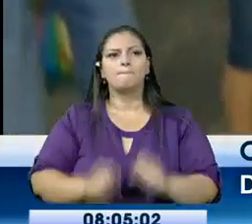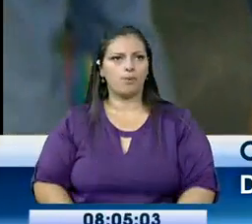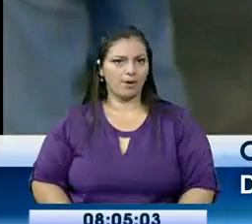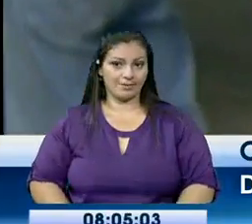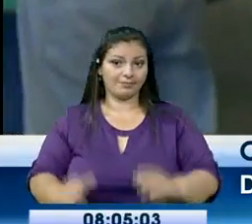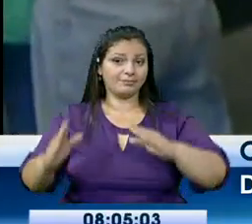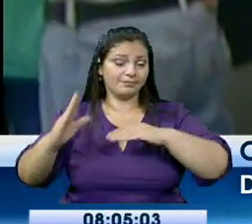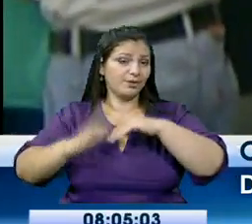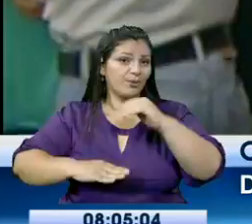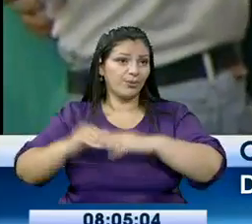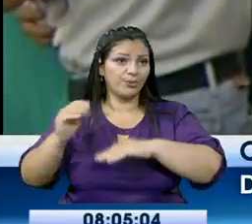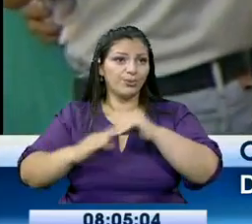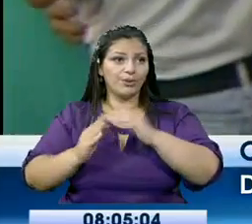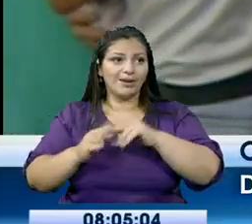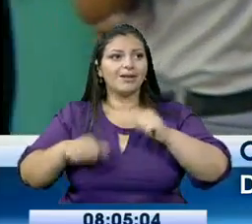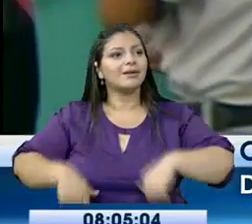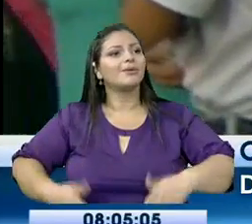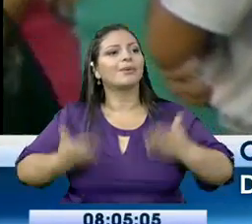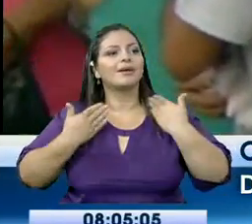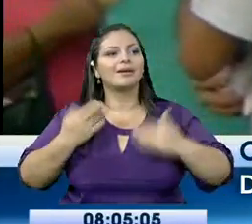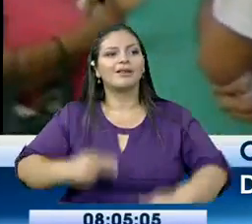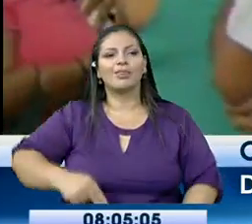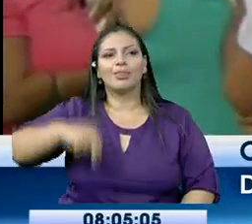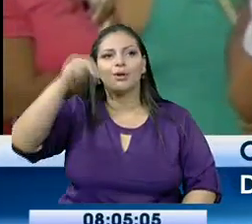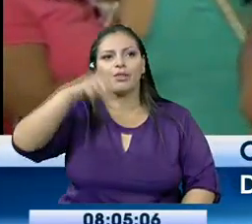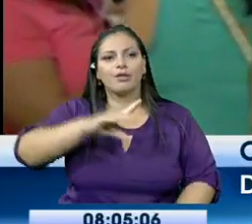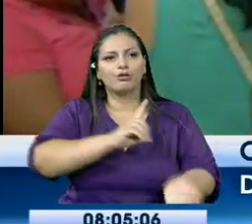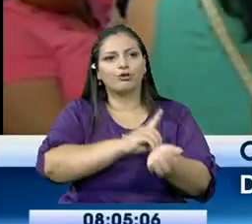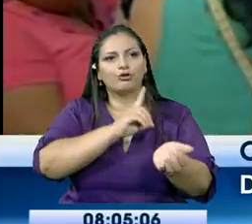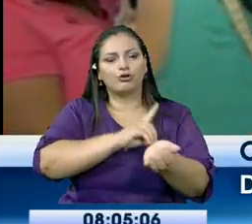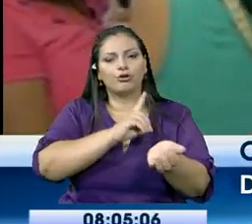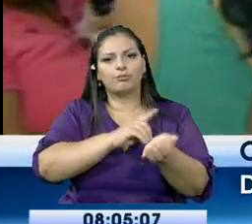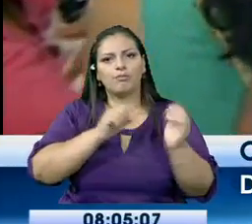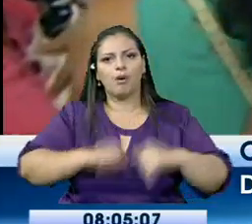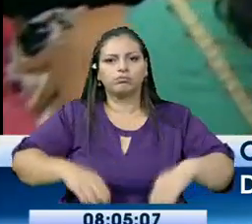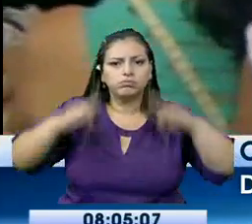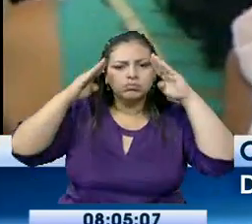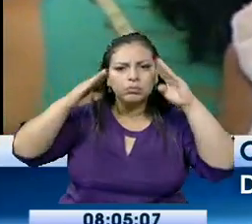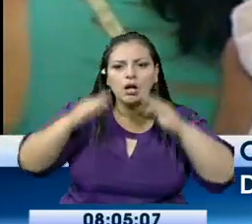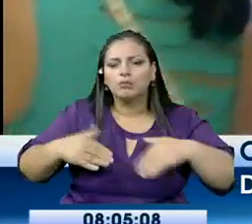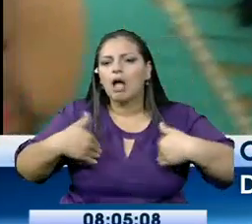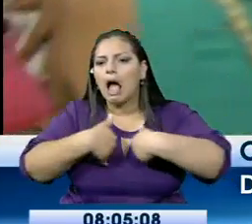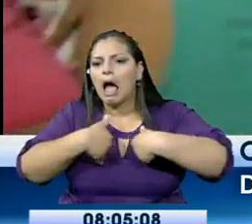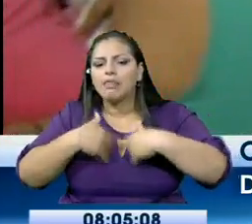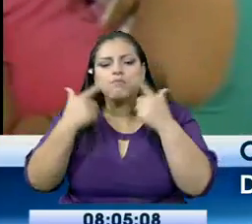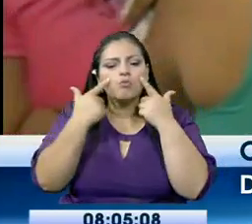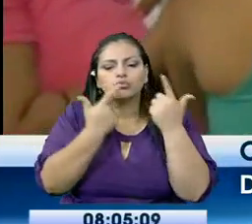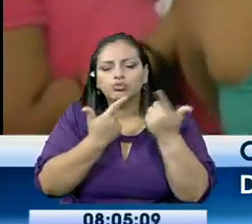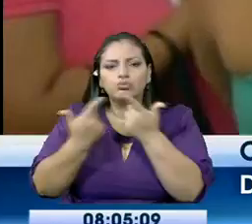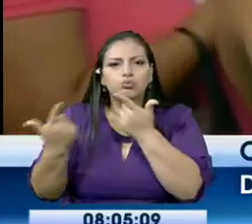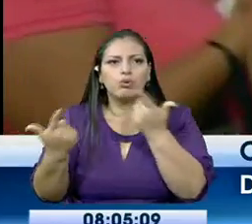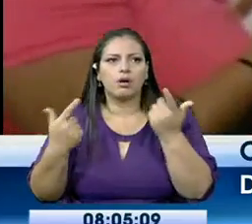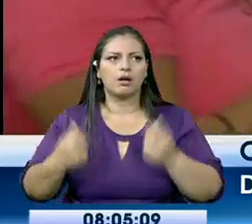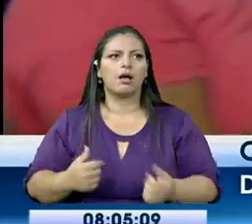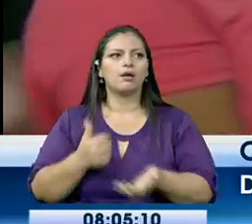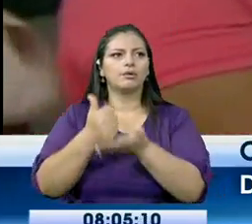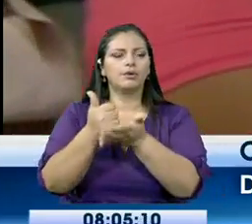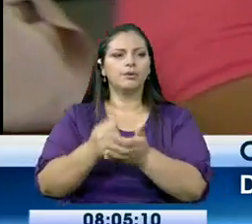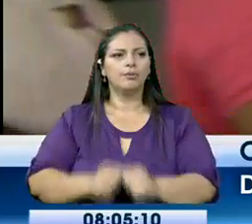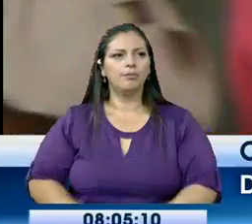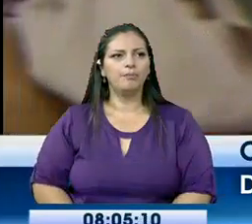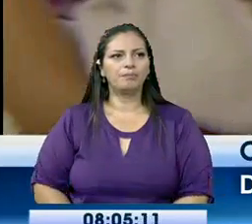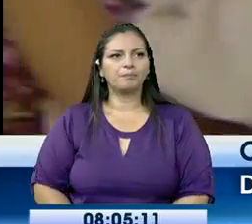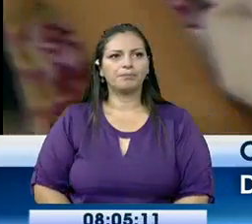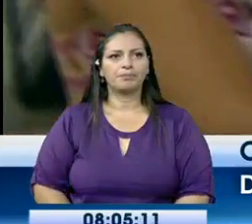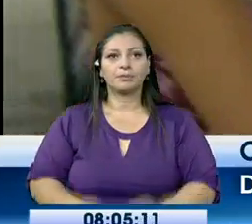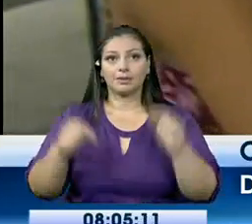para el sector del norte, para el distrito 2. Aquí ahorita estamos haciendo la esterilización, excelente, muy bien, van a estar durante un mes. Pero una vez eso